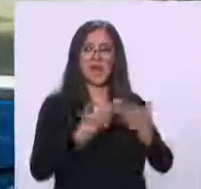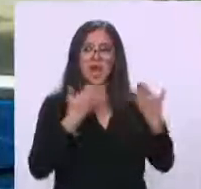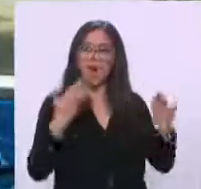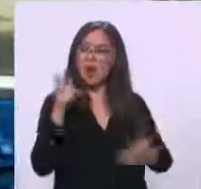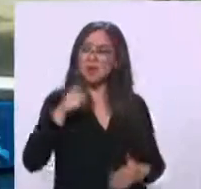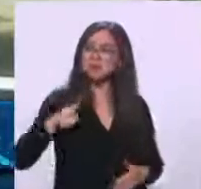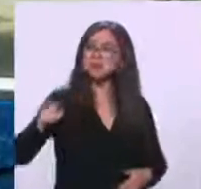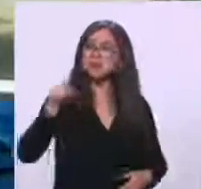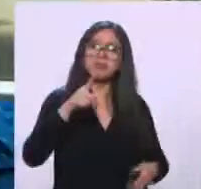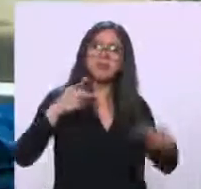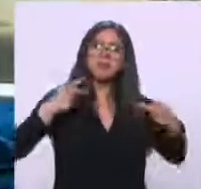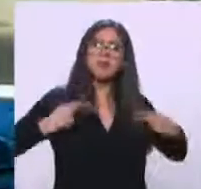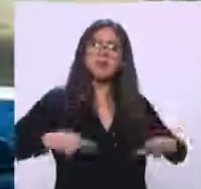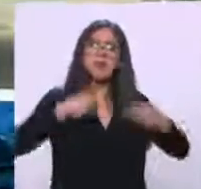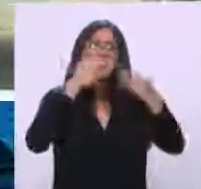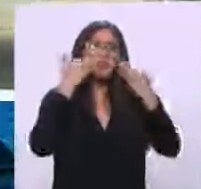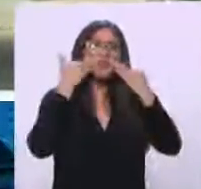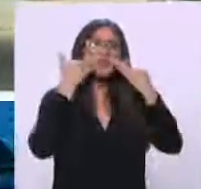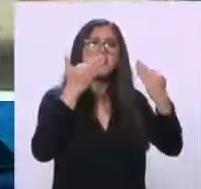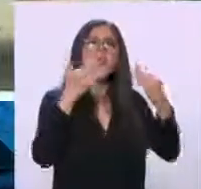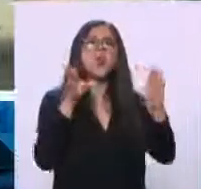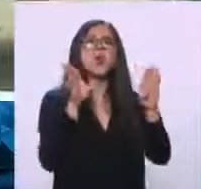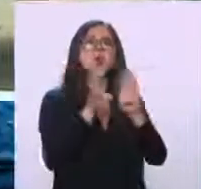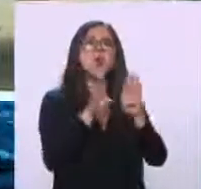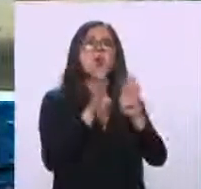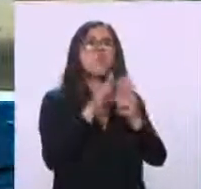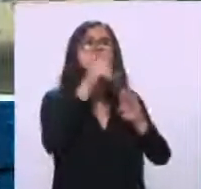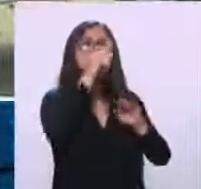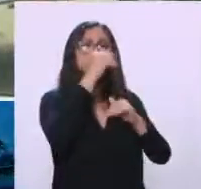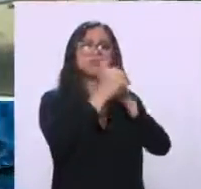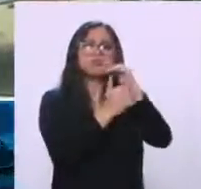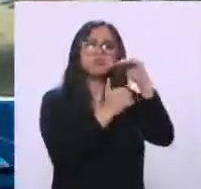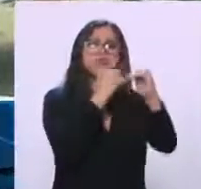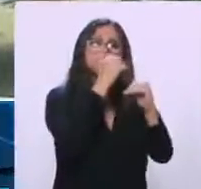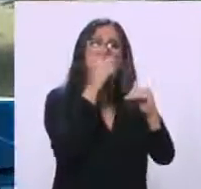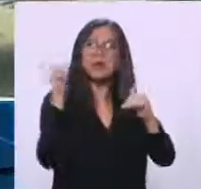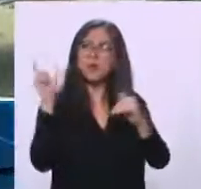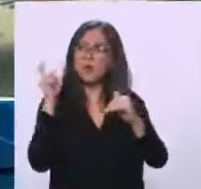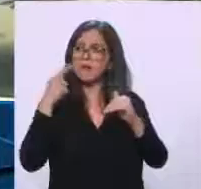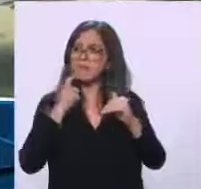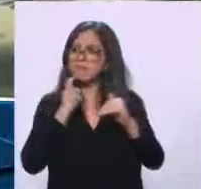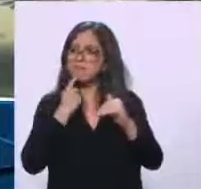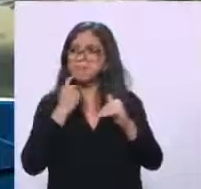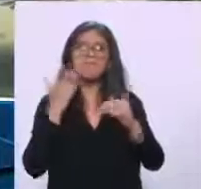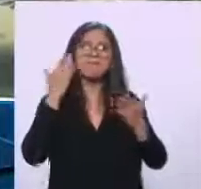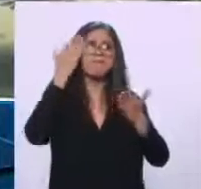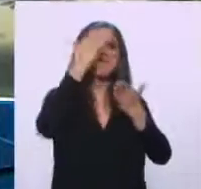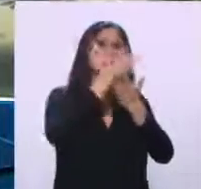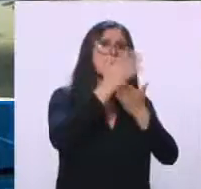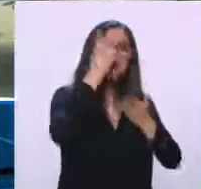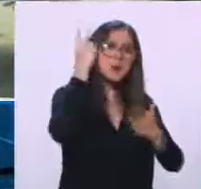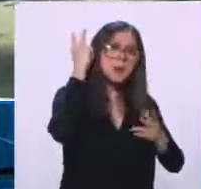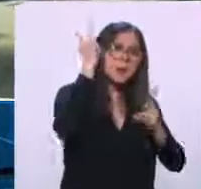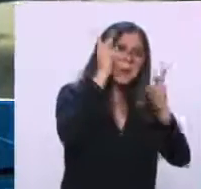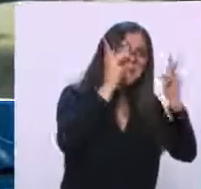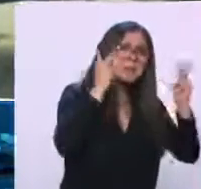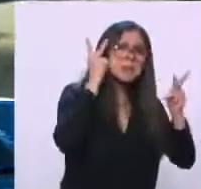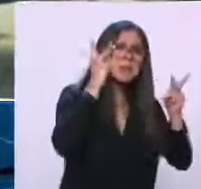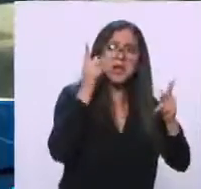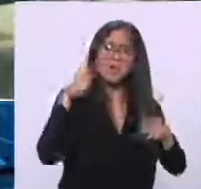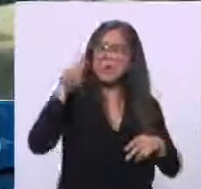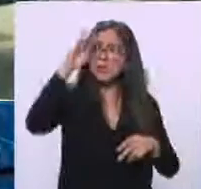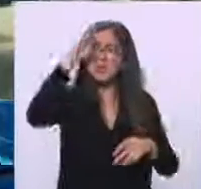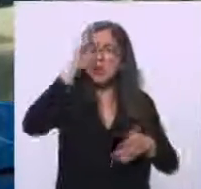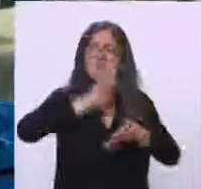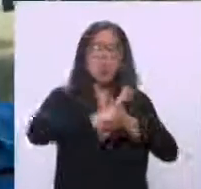desarrollo de esta visita a los Estados Unidos por parte del presidente López Obrador, es que nada de esto ocurrió. Y muy probablemente por